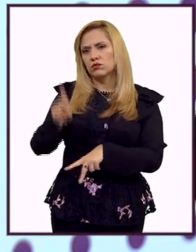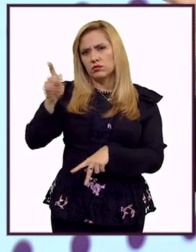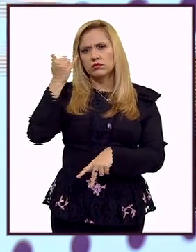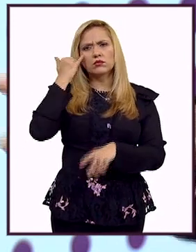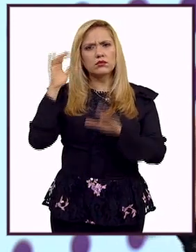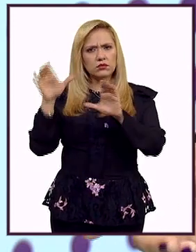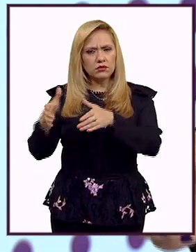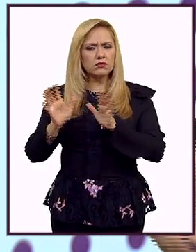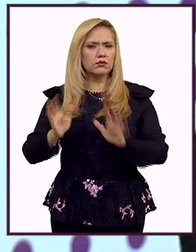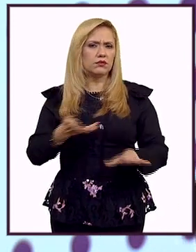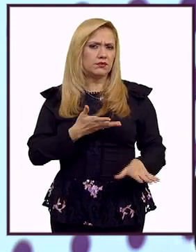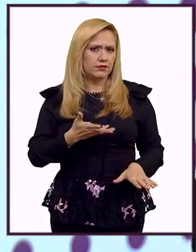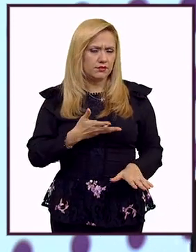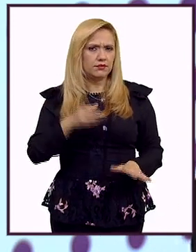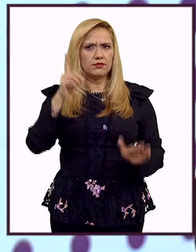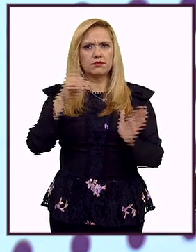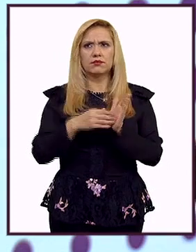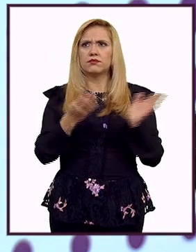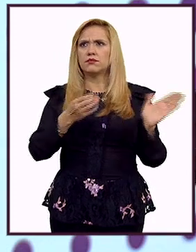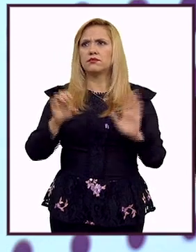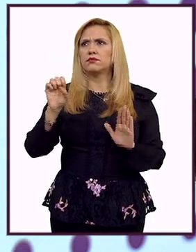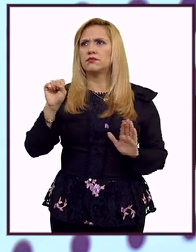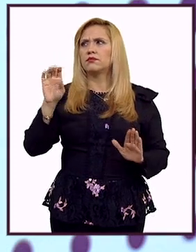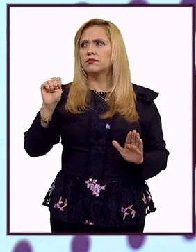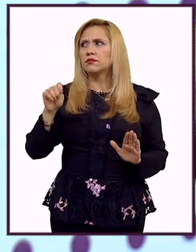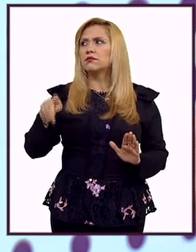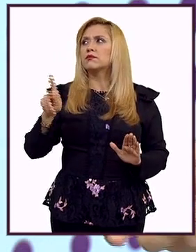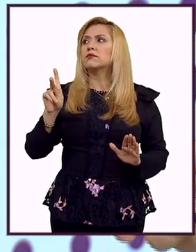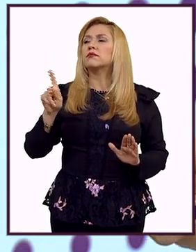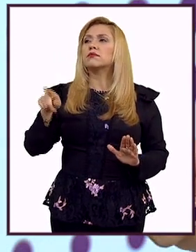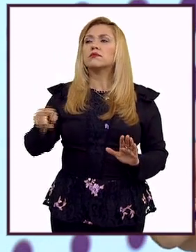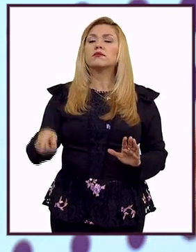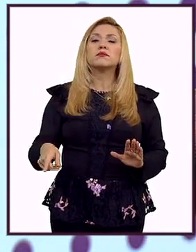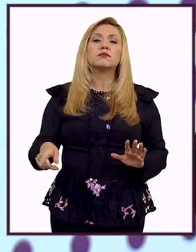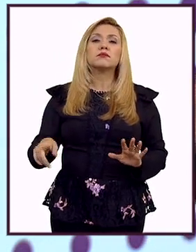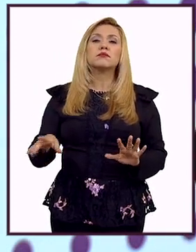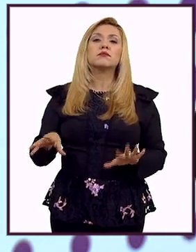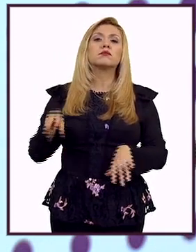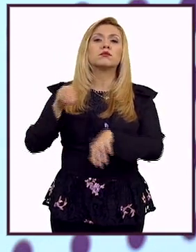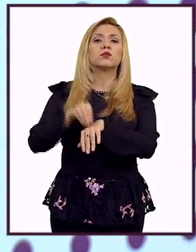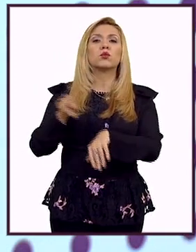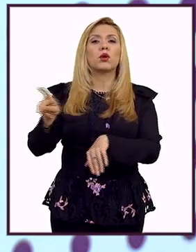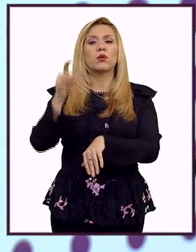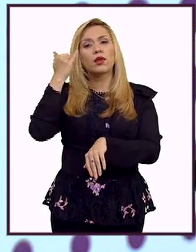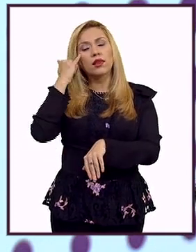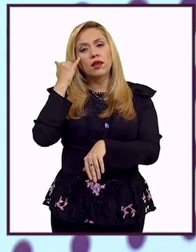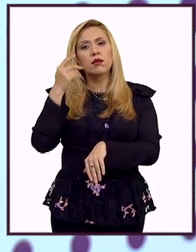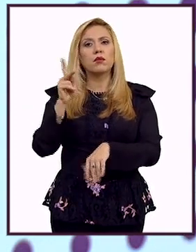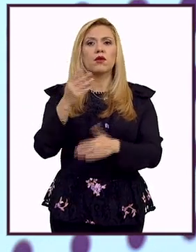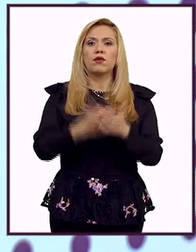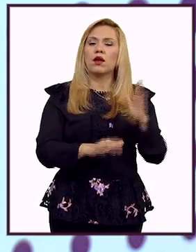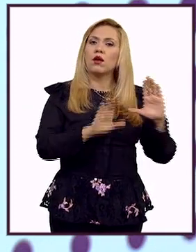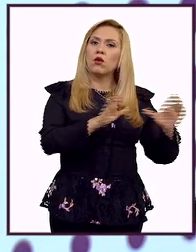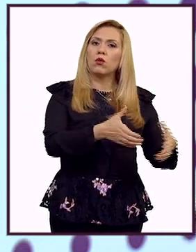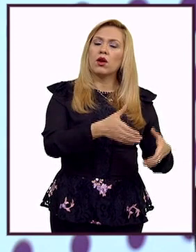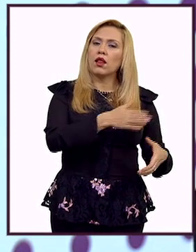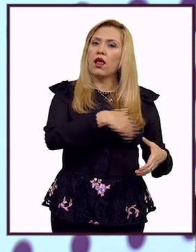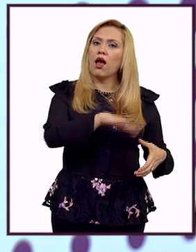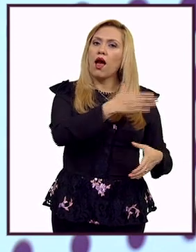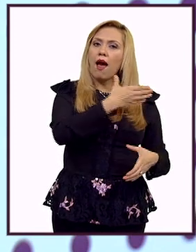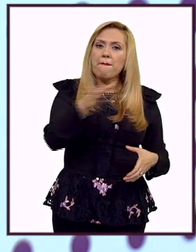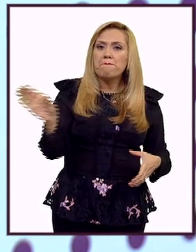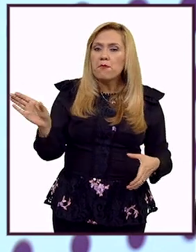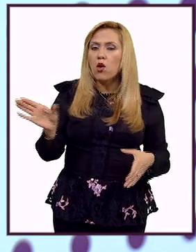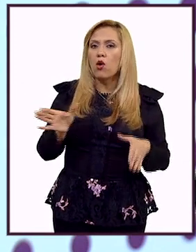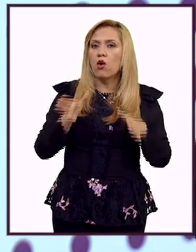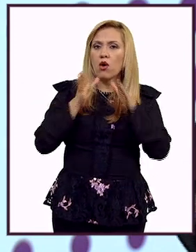indígenas, ¿no? En el Convenio 169, pero eso solo aplicaba para pueblos indígenas y no necesariamente para las comunidades rurales o las